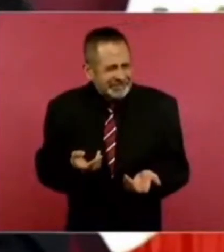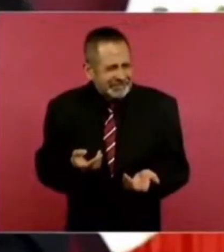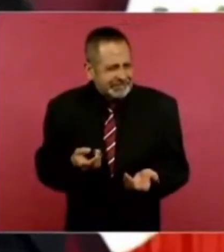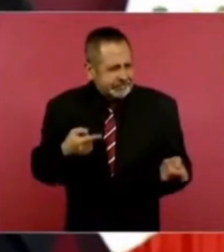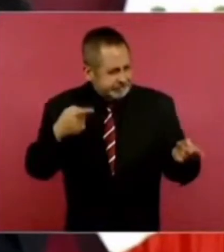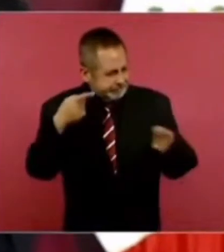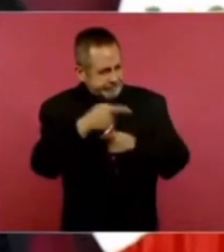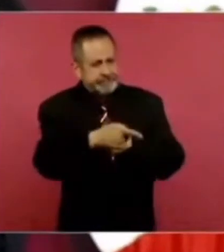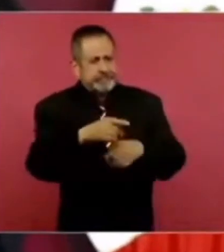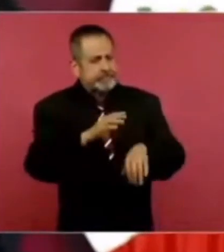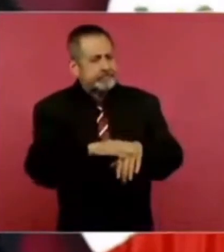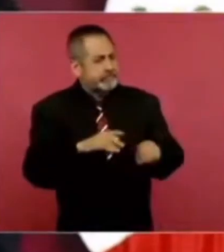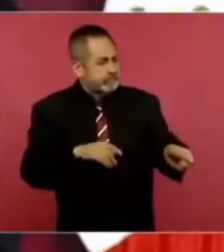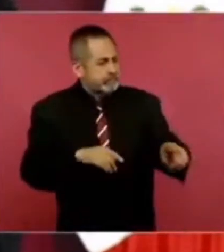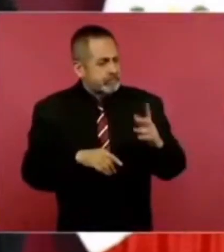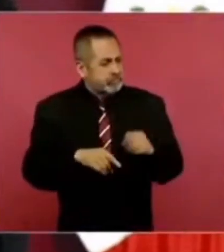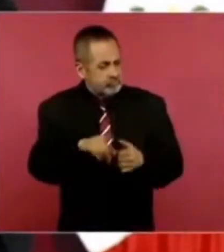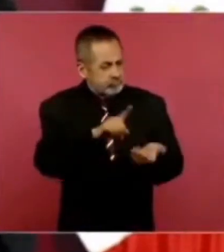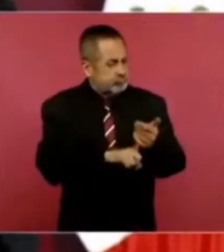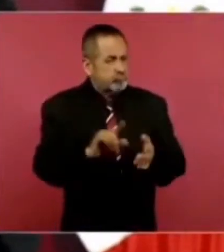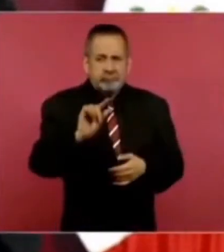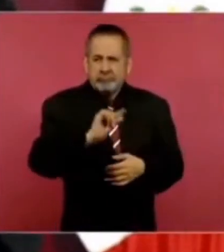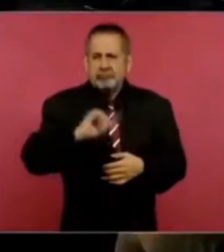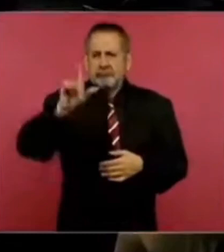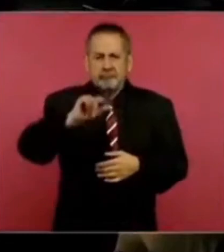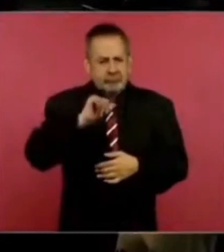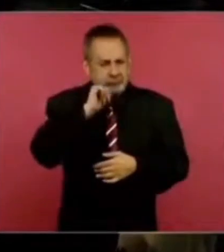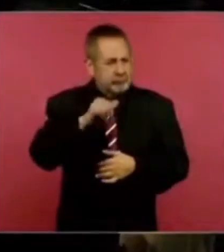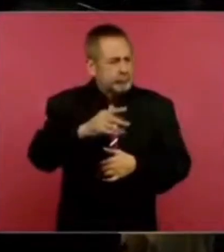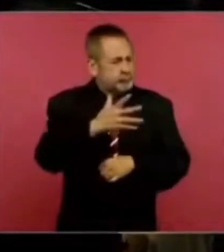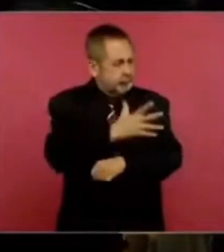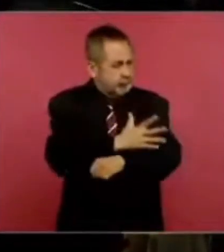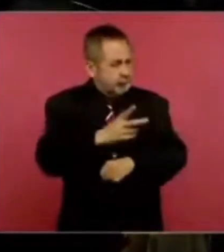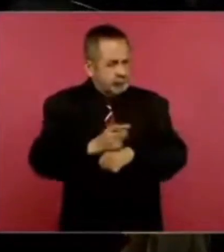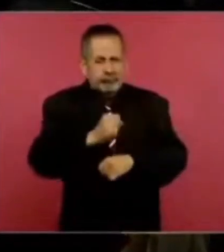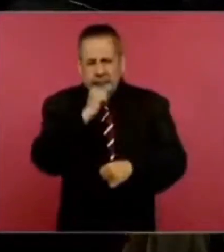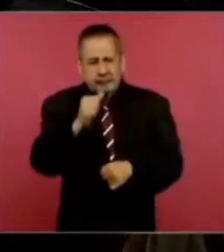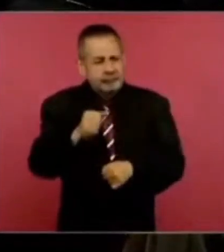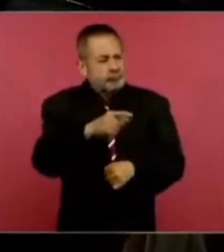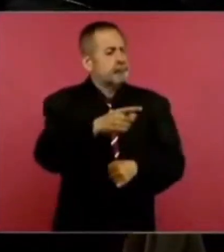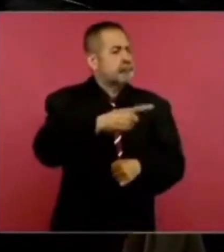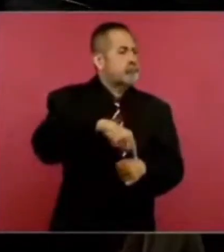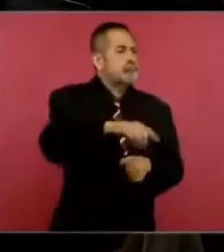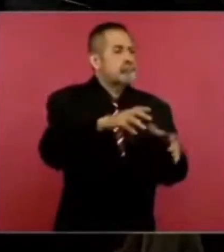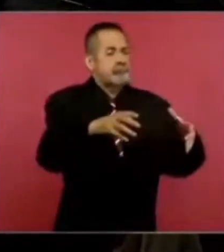que no son profesionales, que están